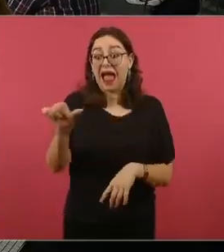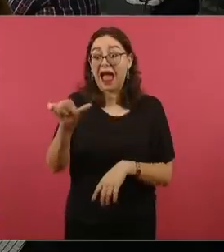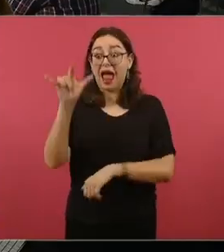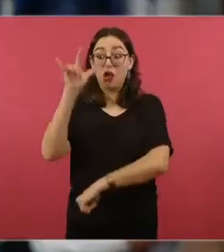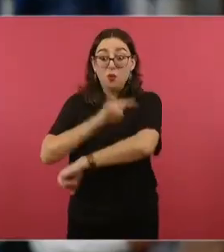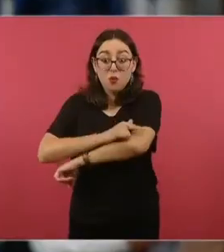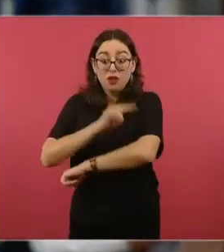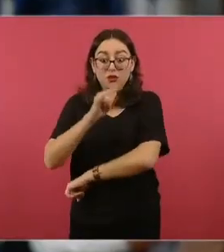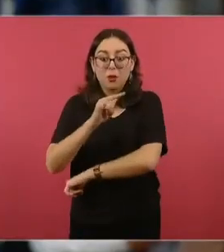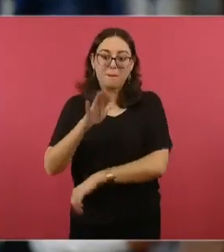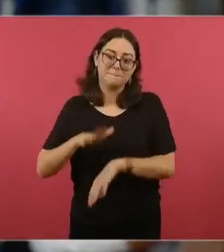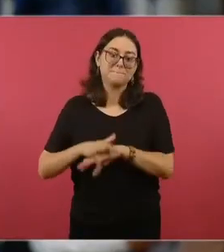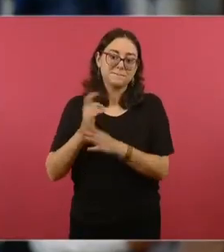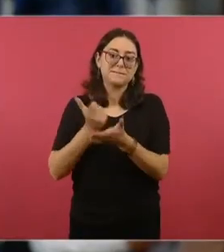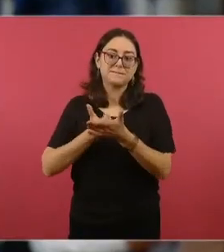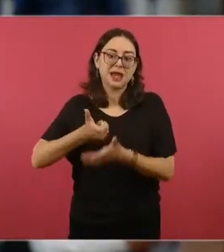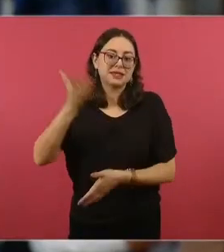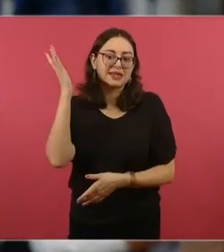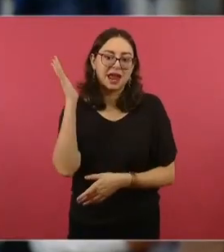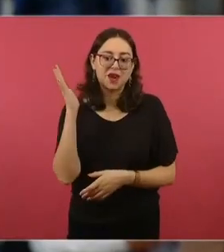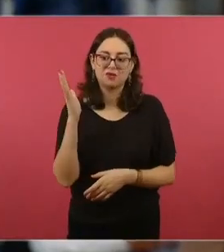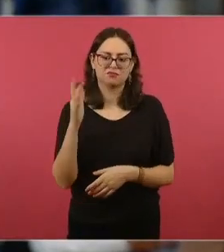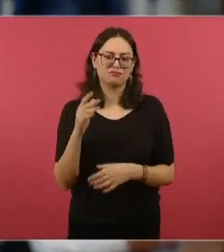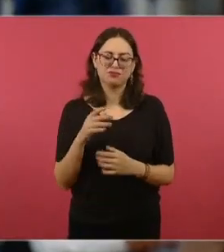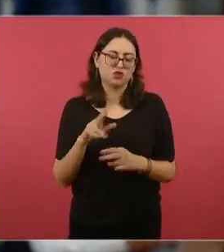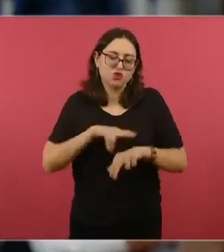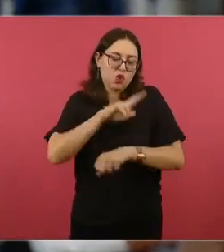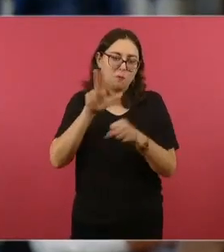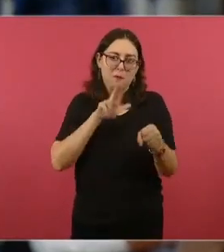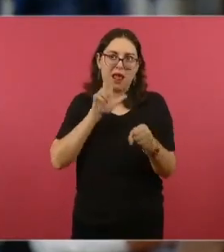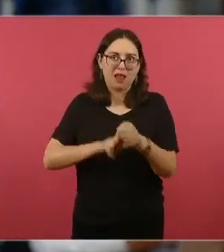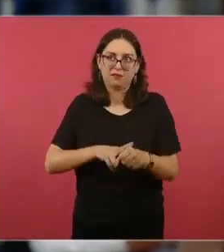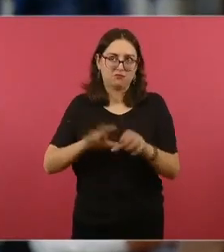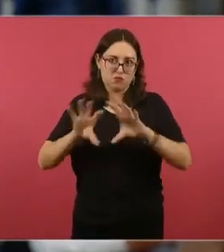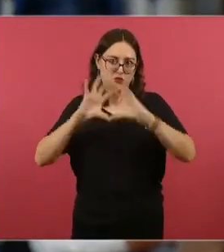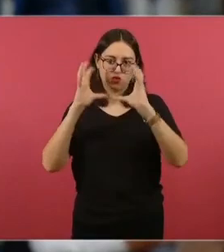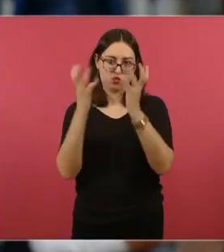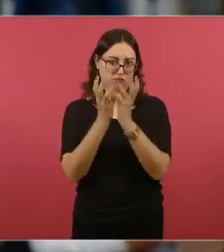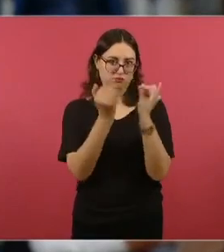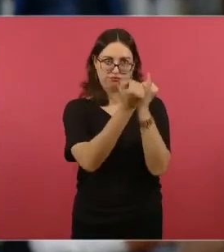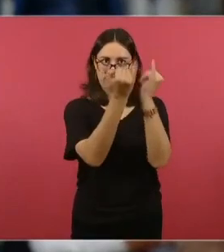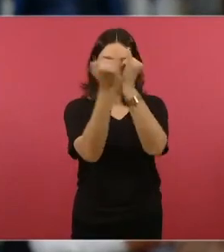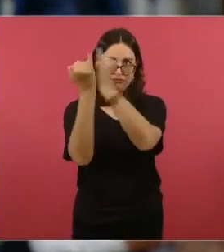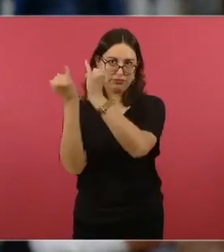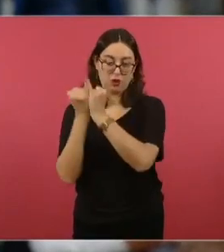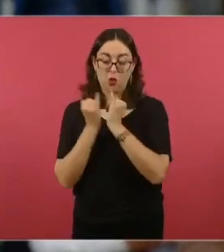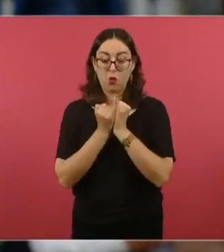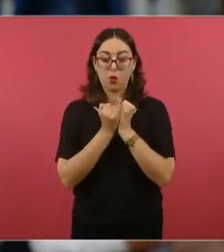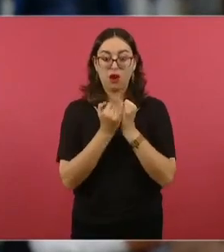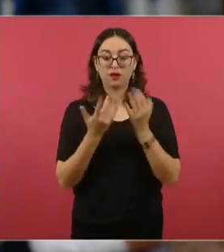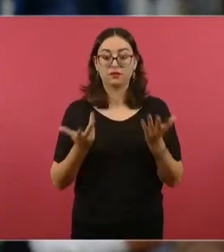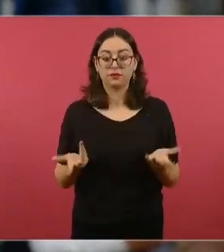superior por operación, por logística. Incluso el